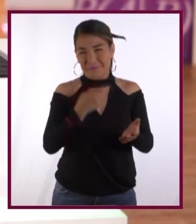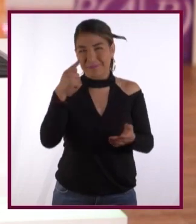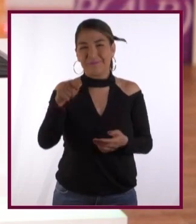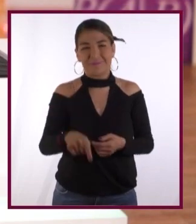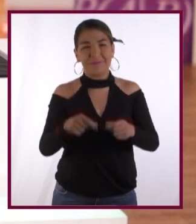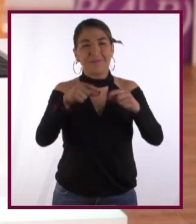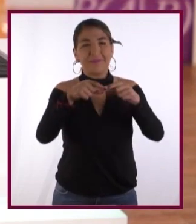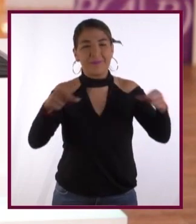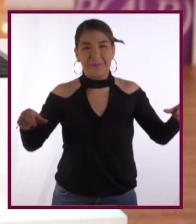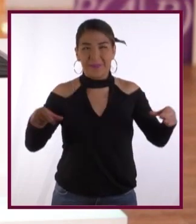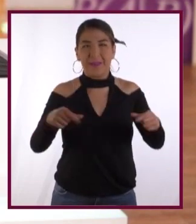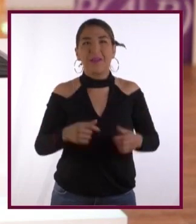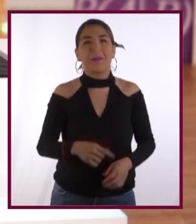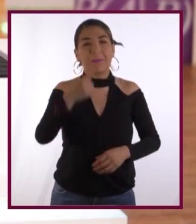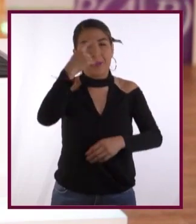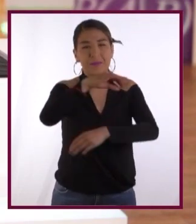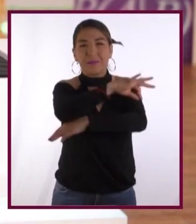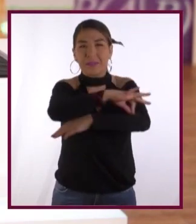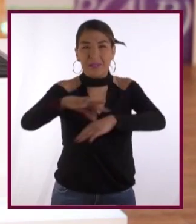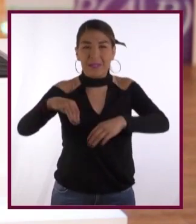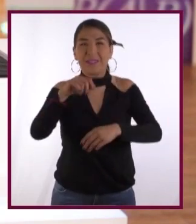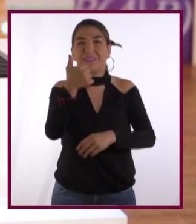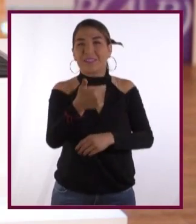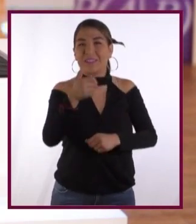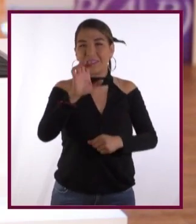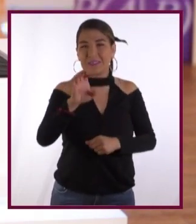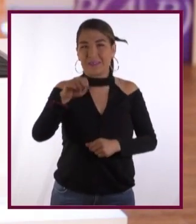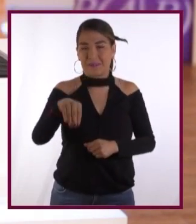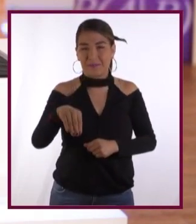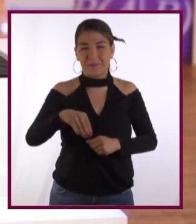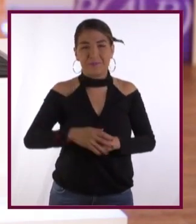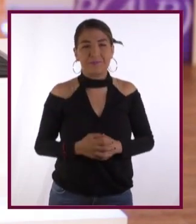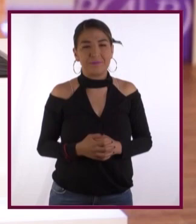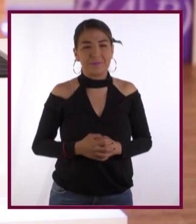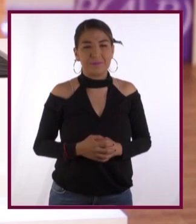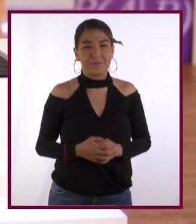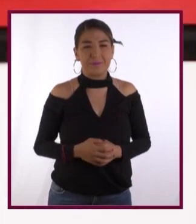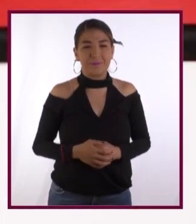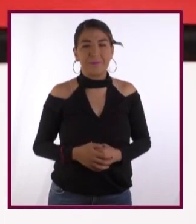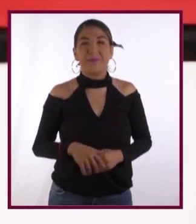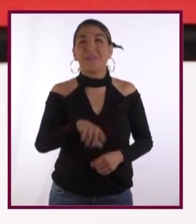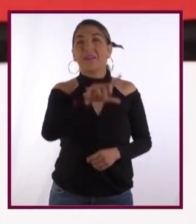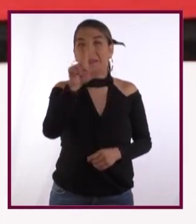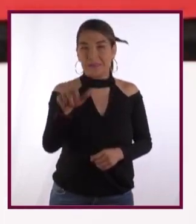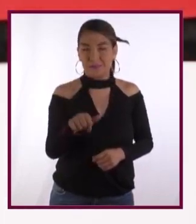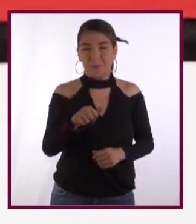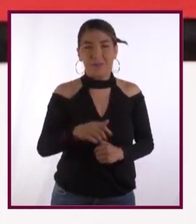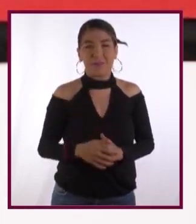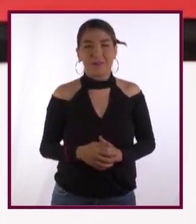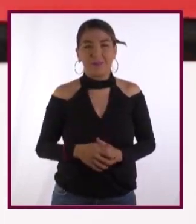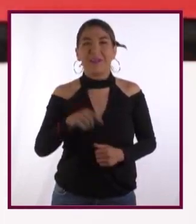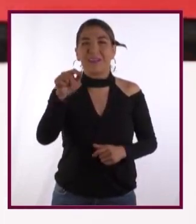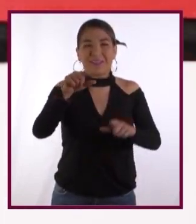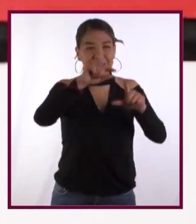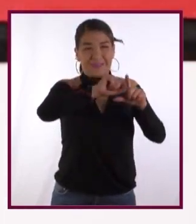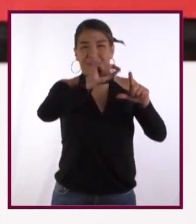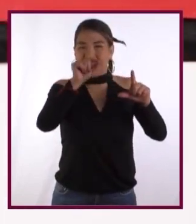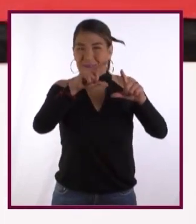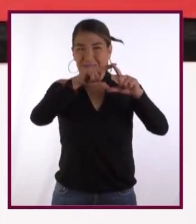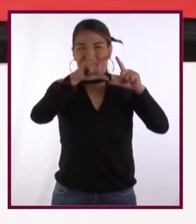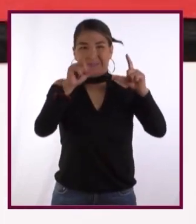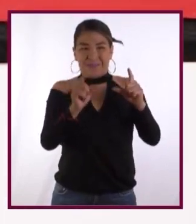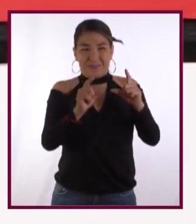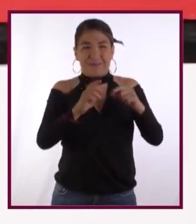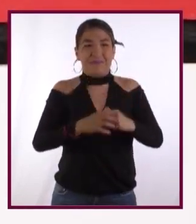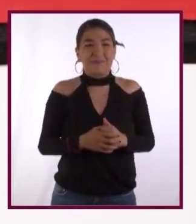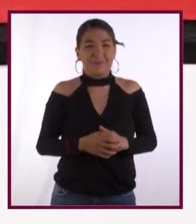De nuevo, con la ayuda de nuestra regla, trazamos una línea de 6 centímetros. Ok. Ahora tomamos nuestro transportador